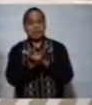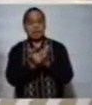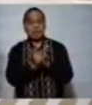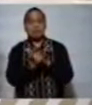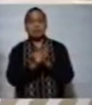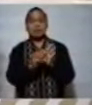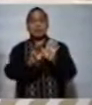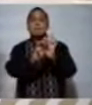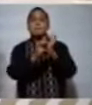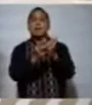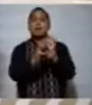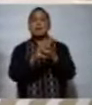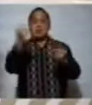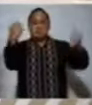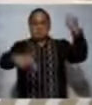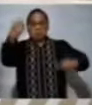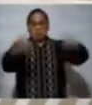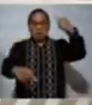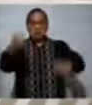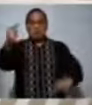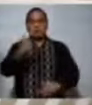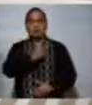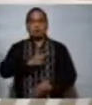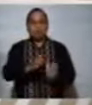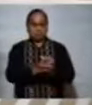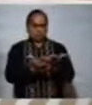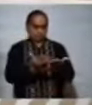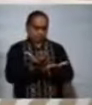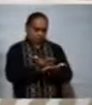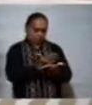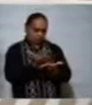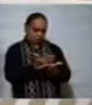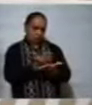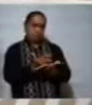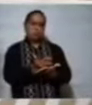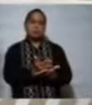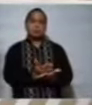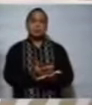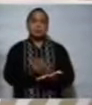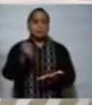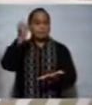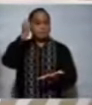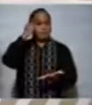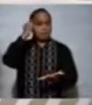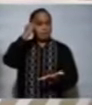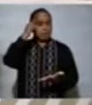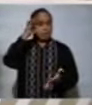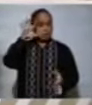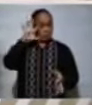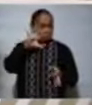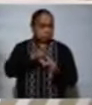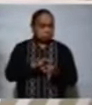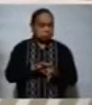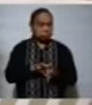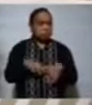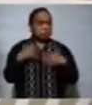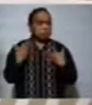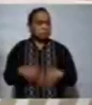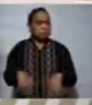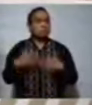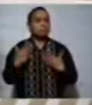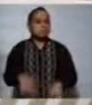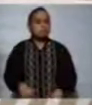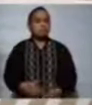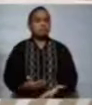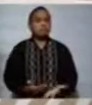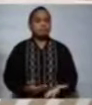Manual del Dictador, ¿no? Entonces, más o menos para que se den una idea de su mentalidad, ¿no? Así que, bueno, ahí queda la Lamborghini,